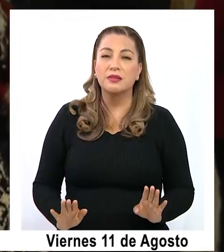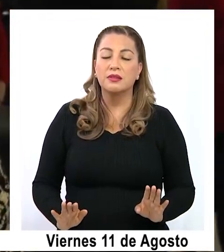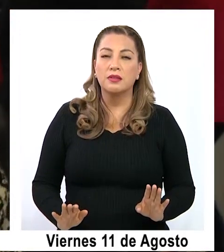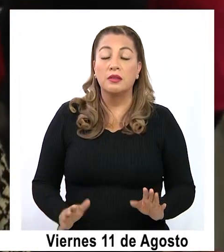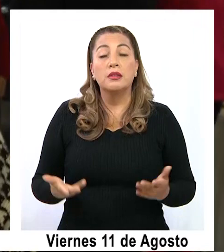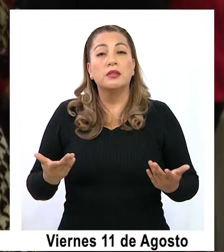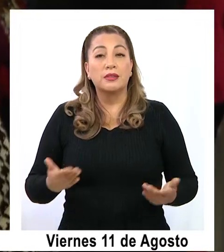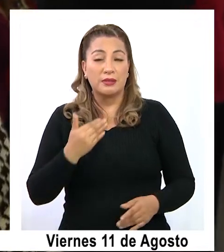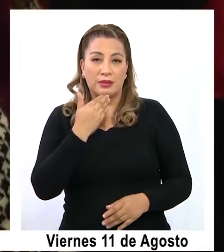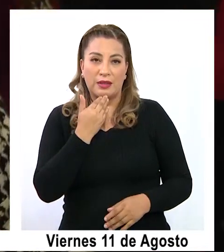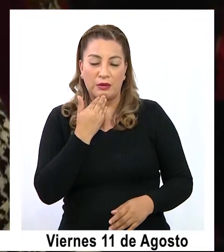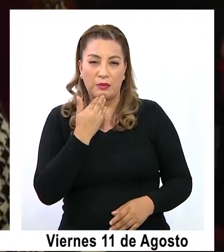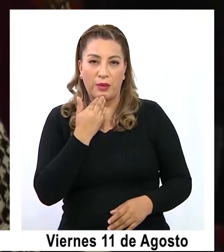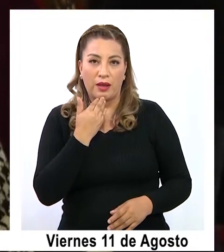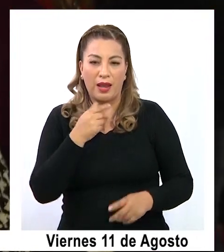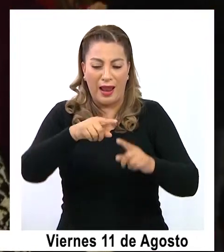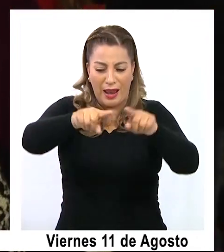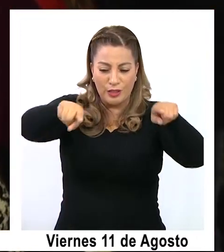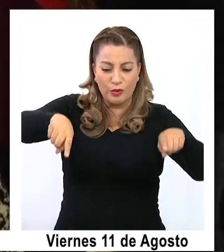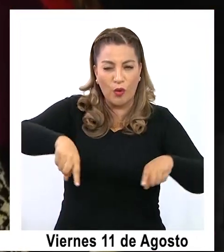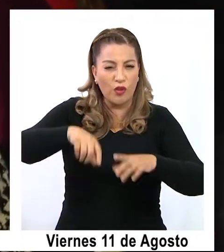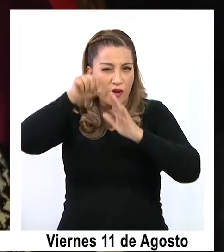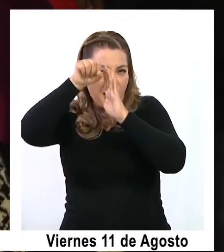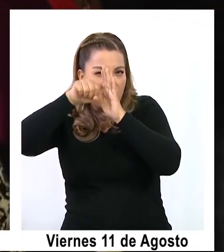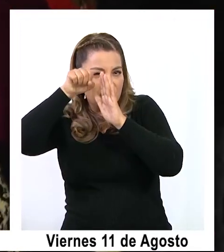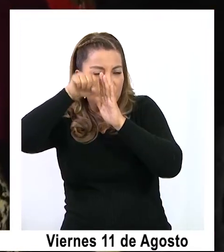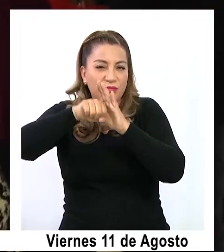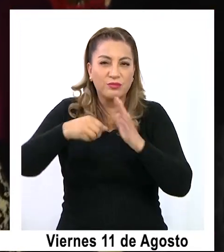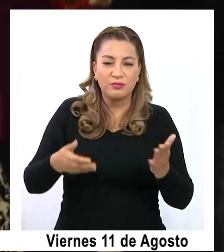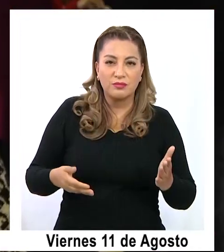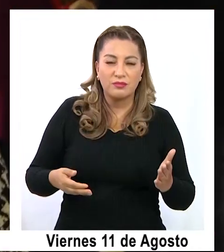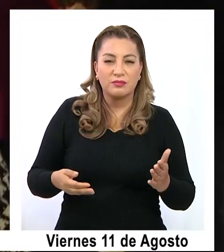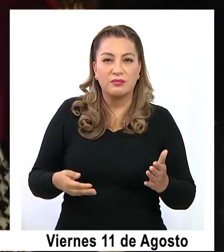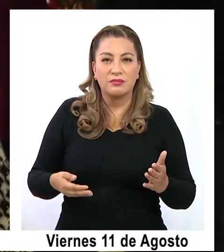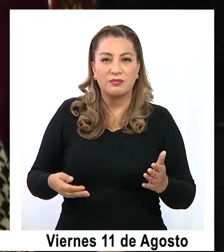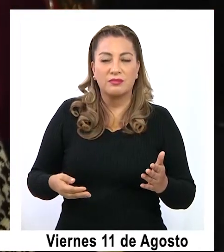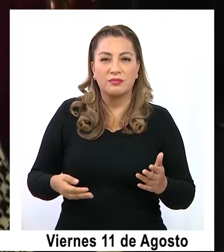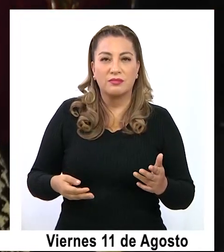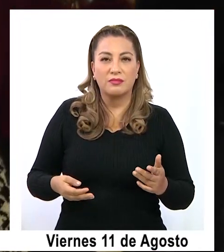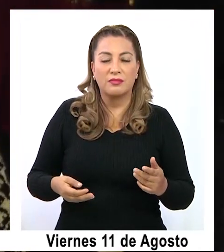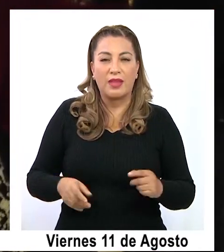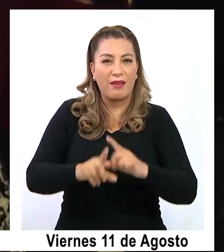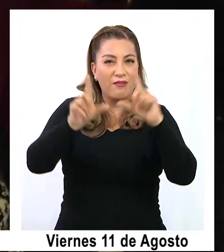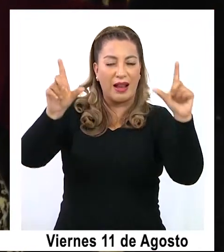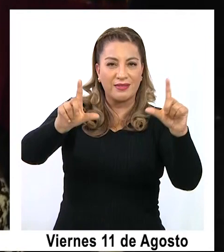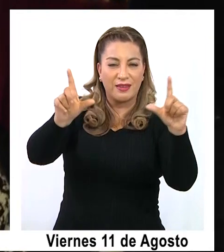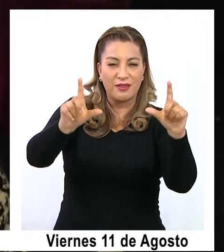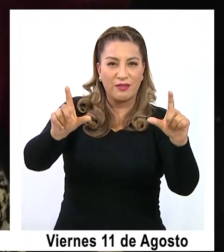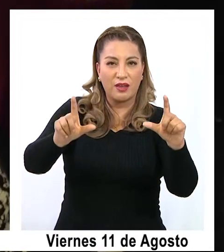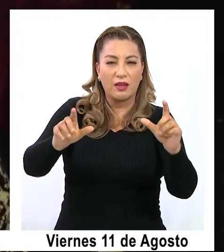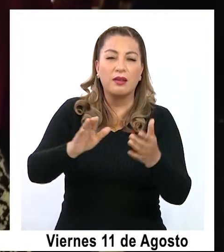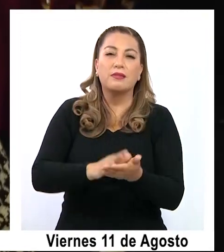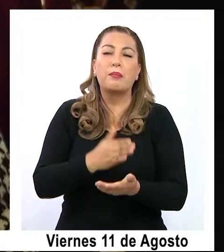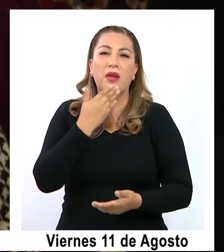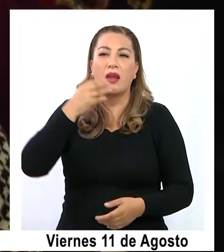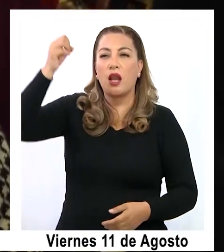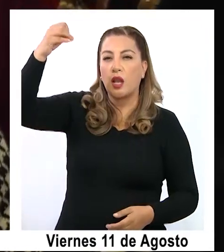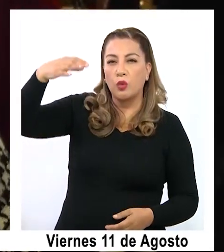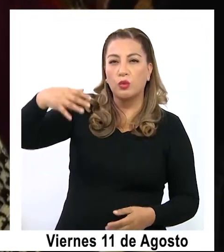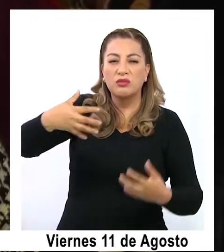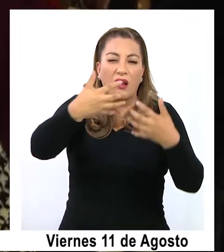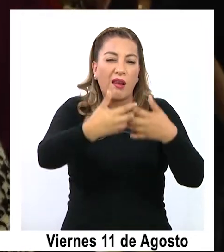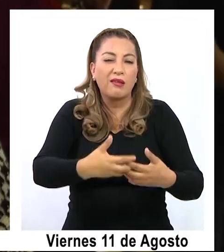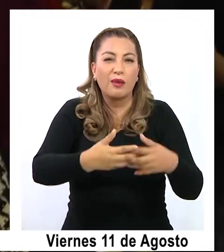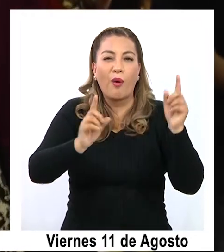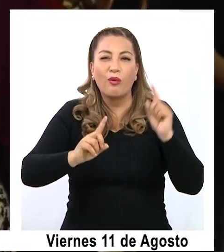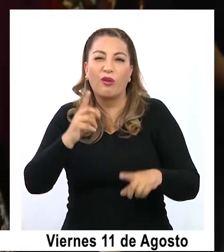Y bueno, es lo que significa el mismo estudio, o sea, poner, sacar al aire la energía, los equipos, que también van